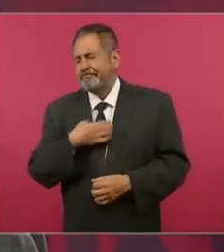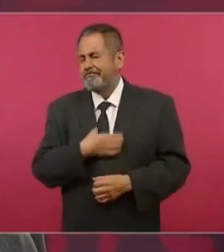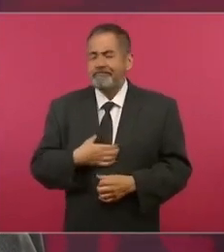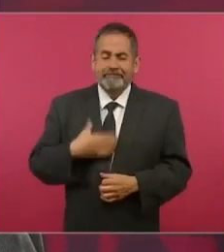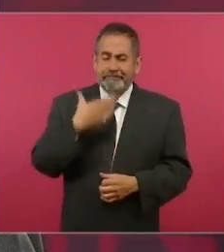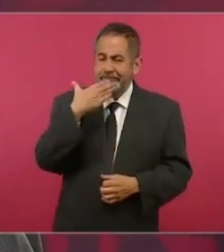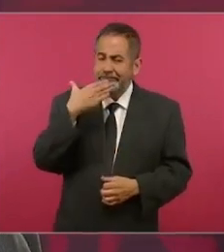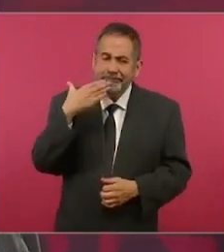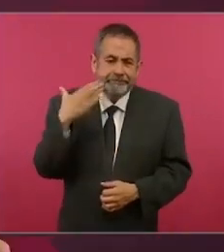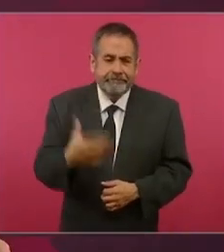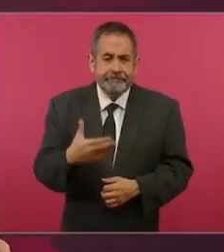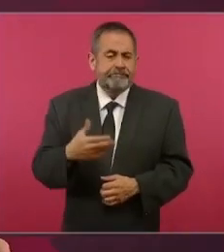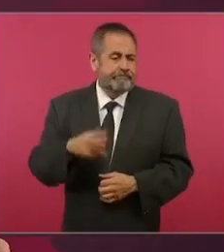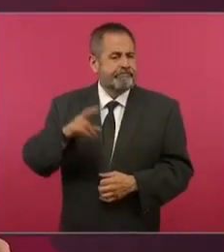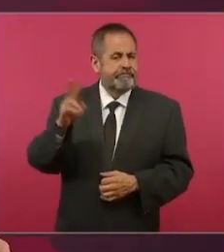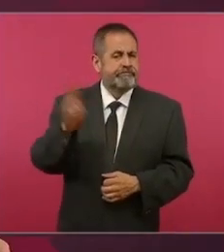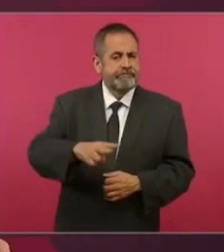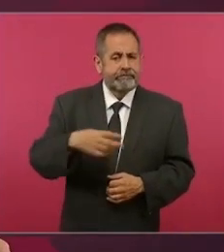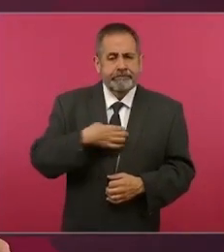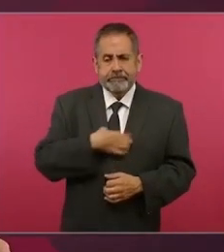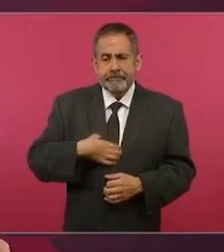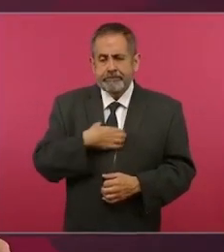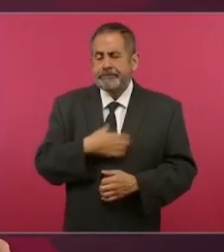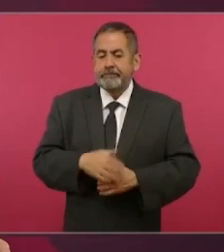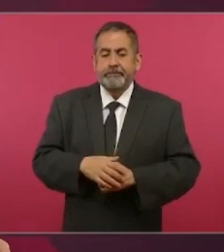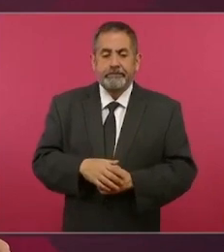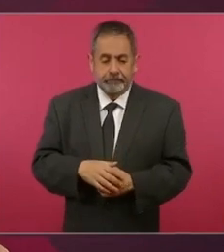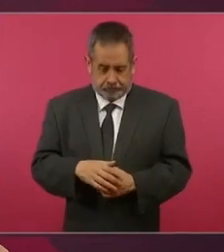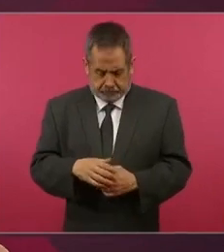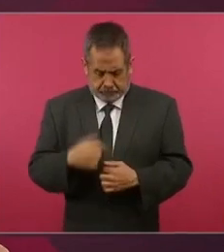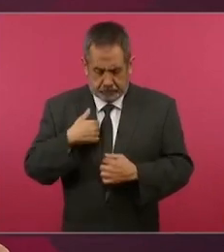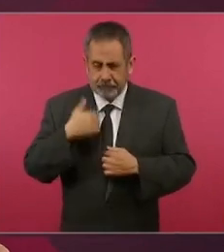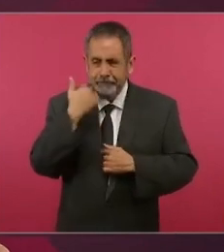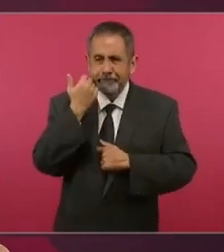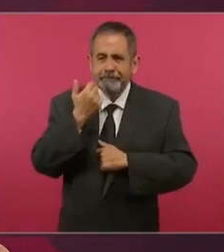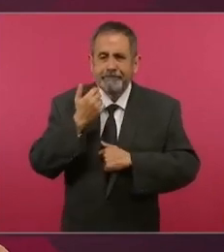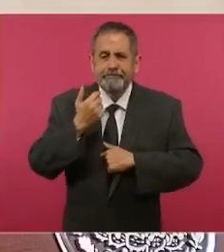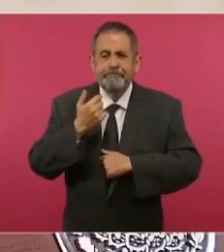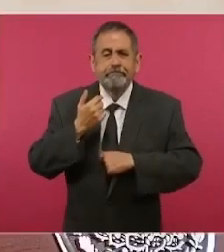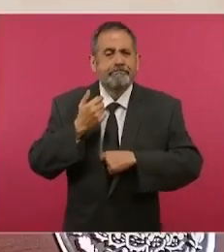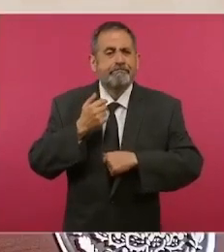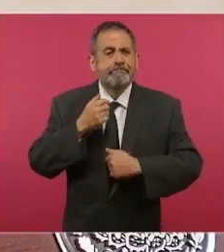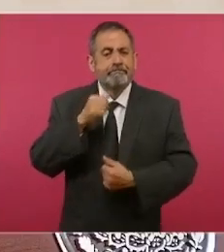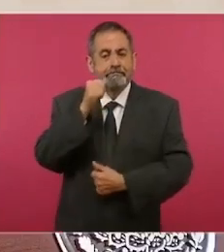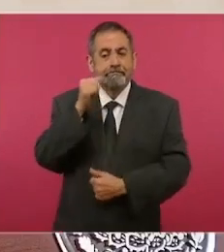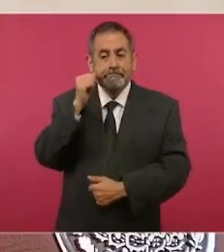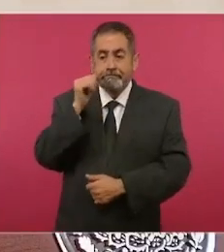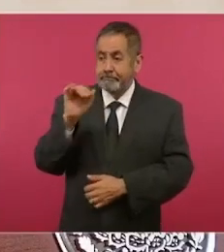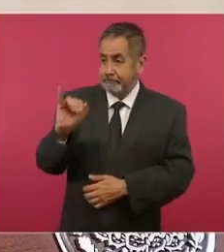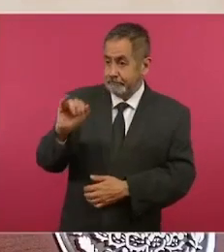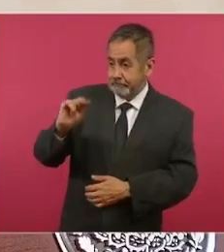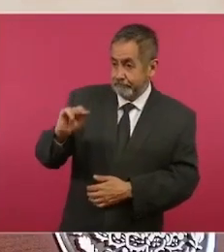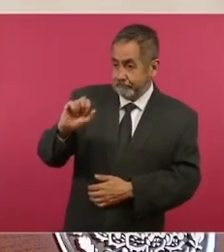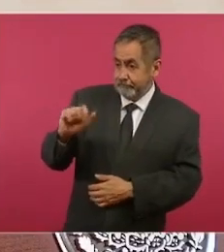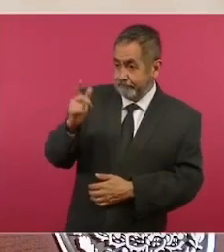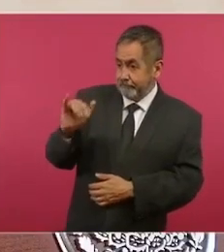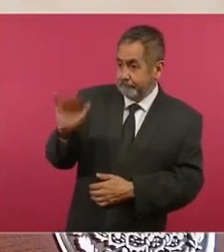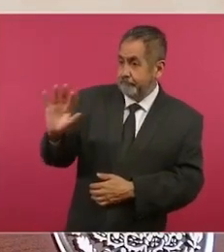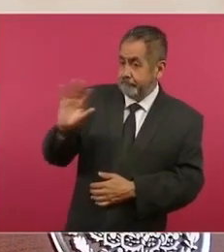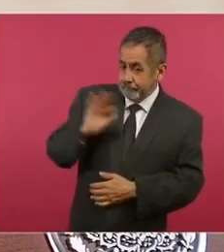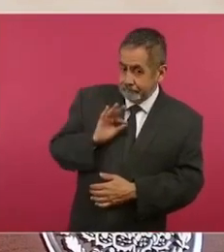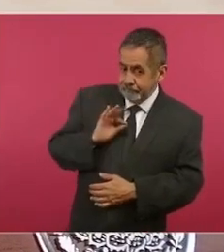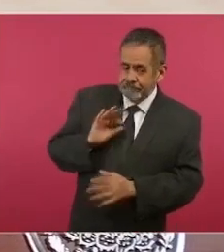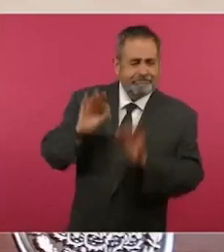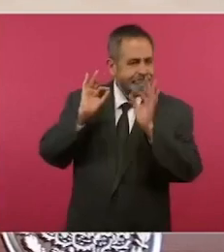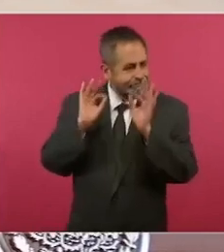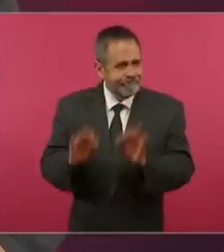La verdad, estaba yo esperando el dato de ayer del INEGI de la